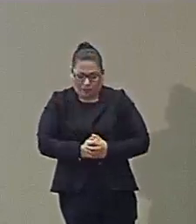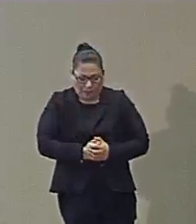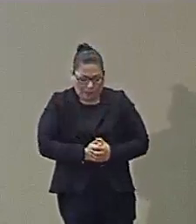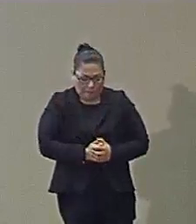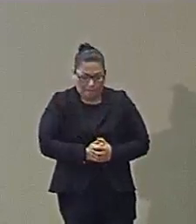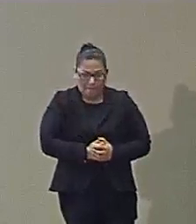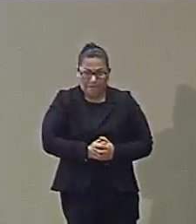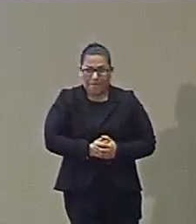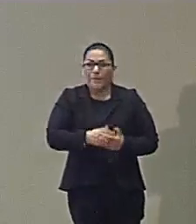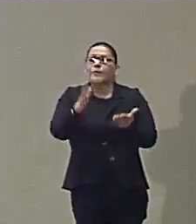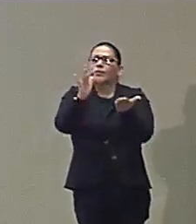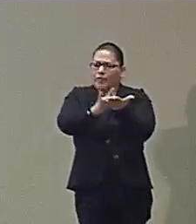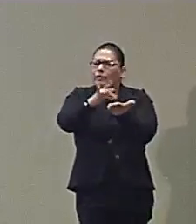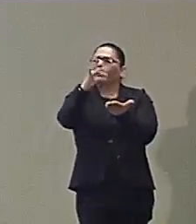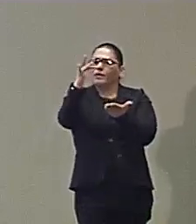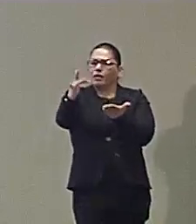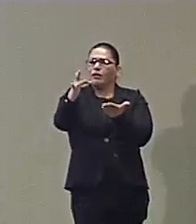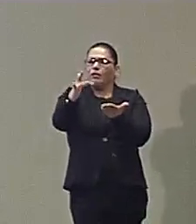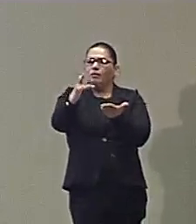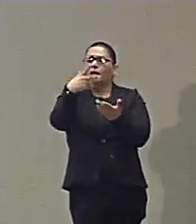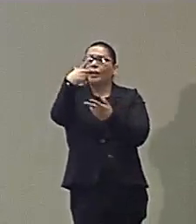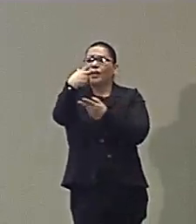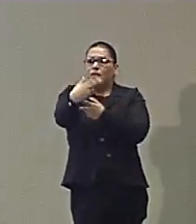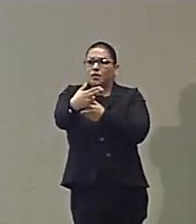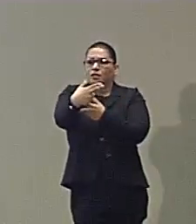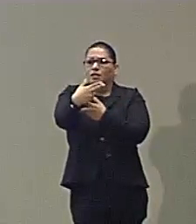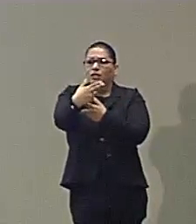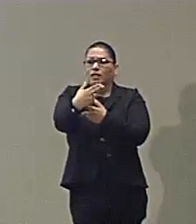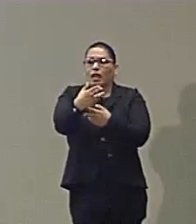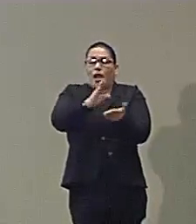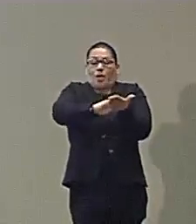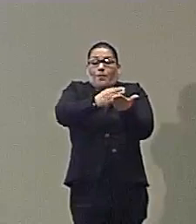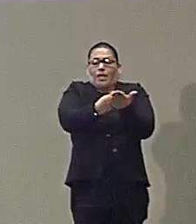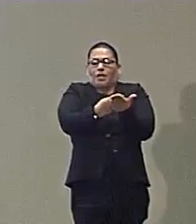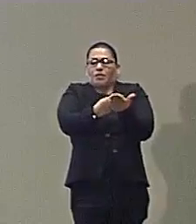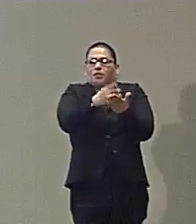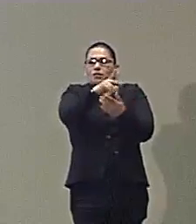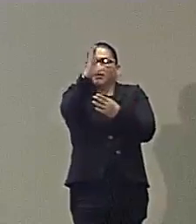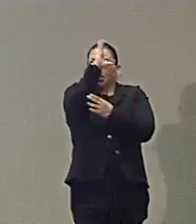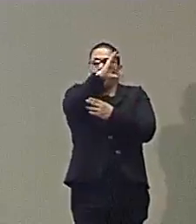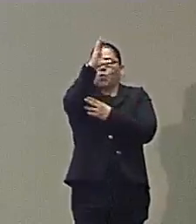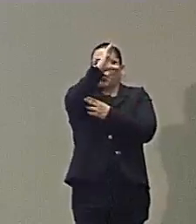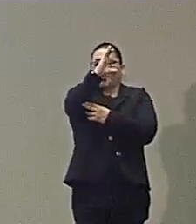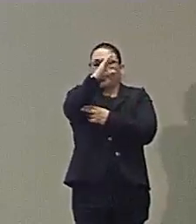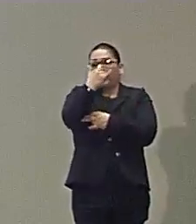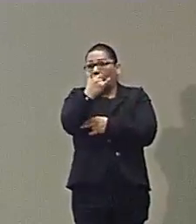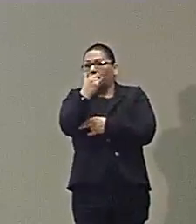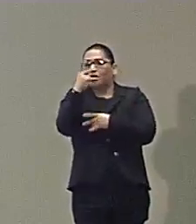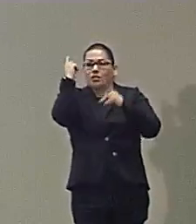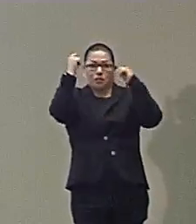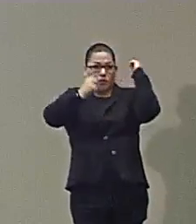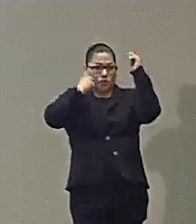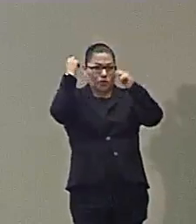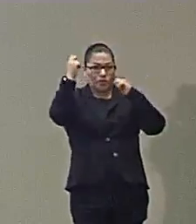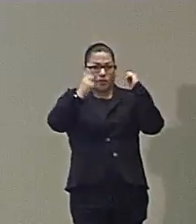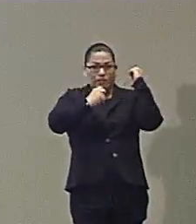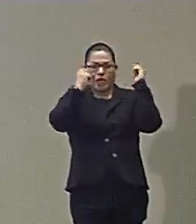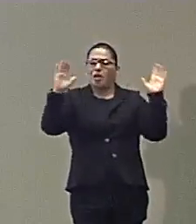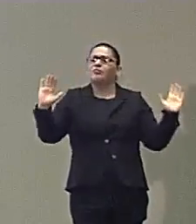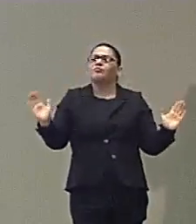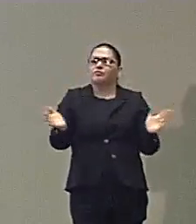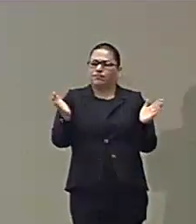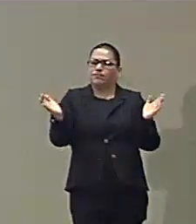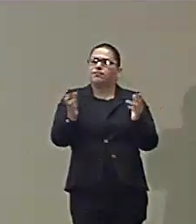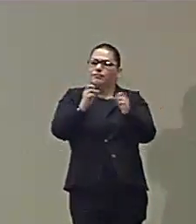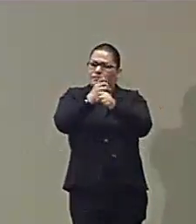agradecemos también por reafirmar que el binomio cultura y turismo favorece la construcción de un tejido